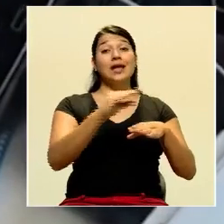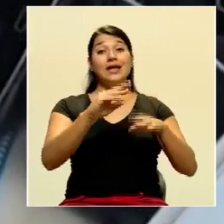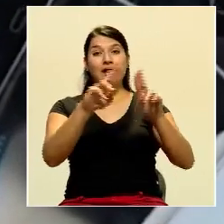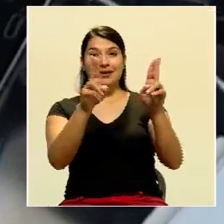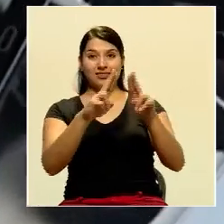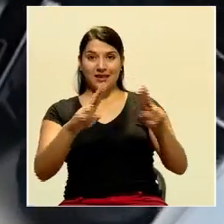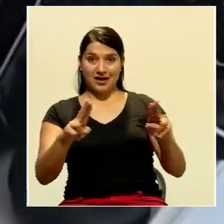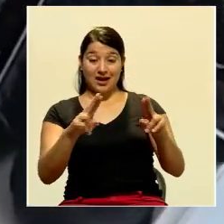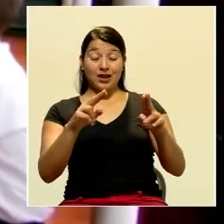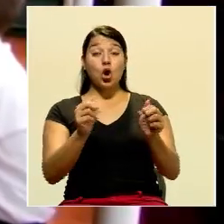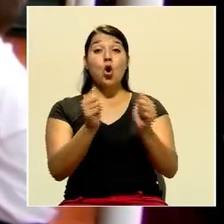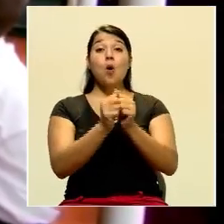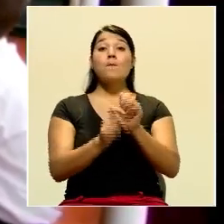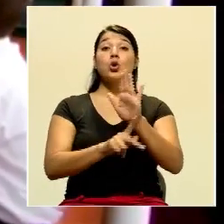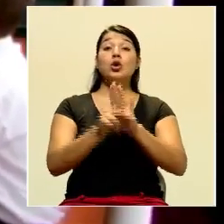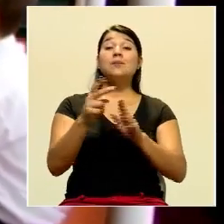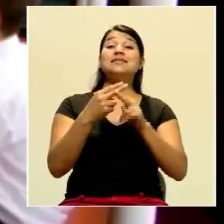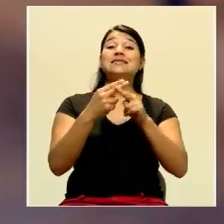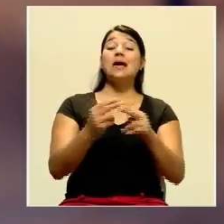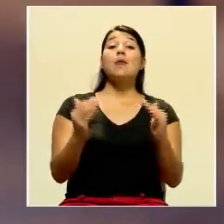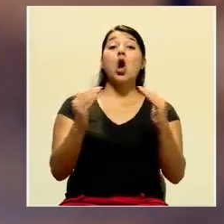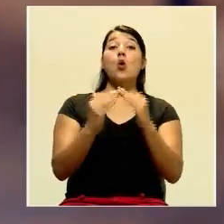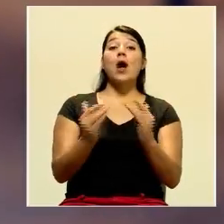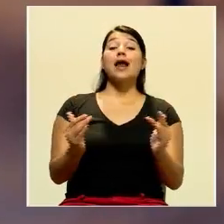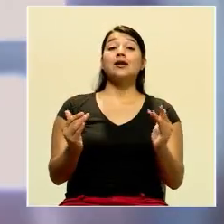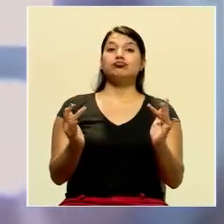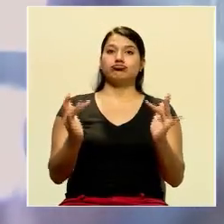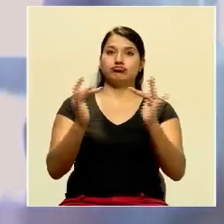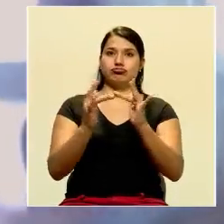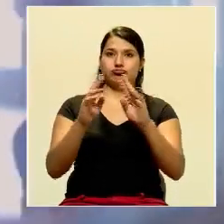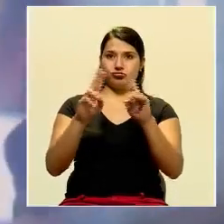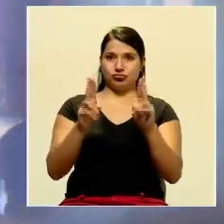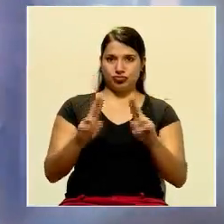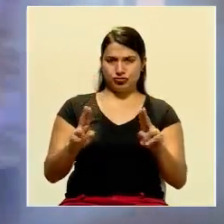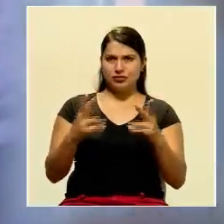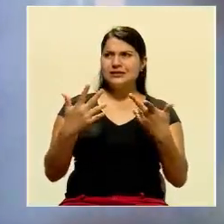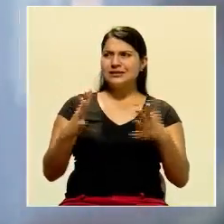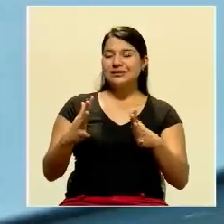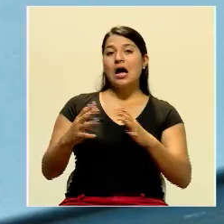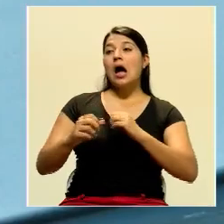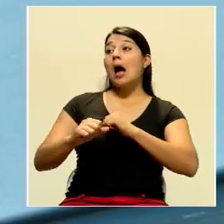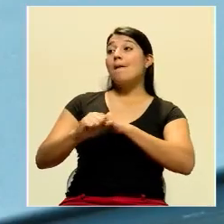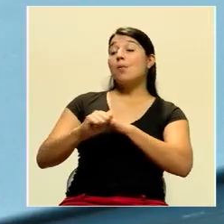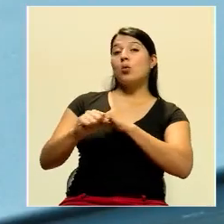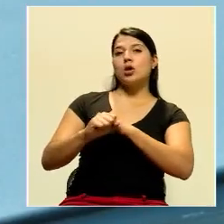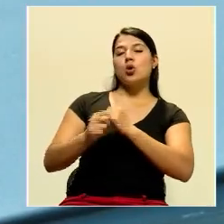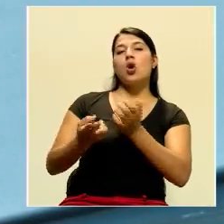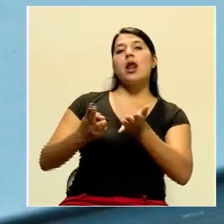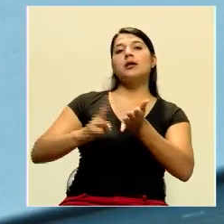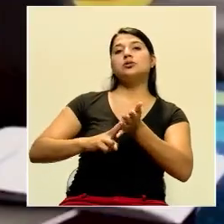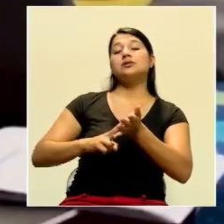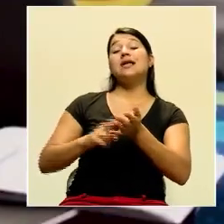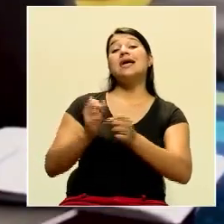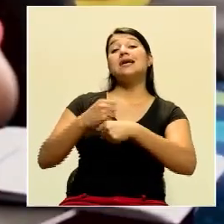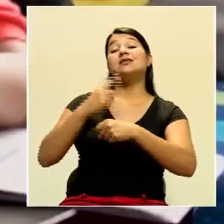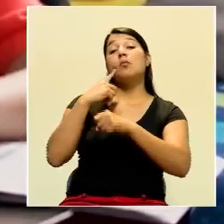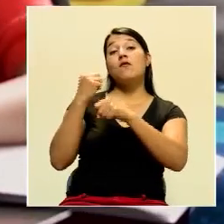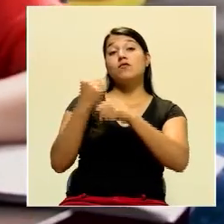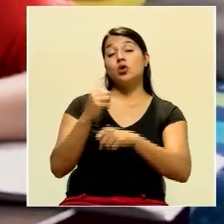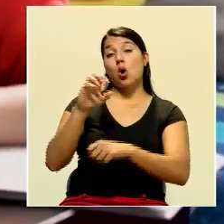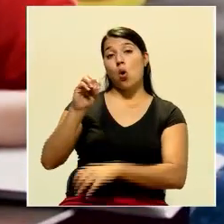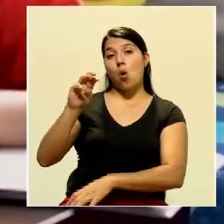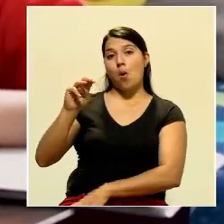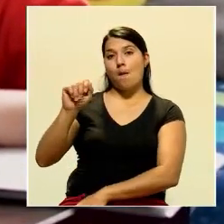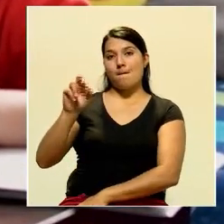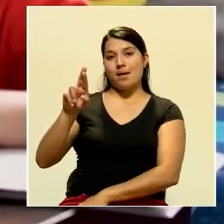programa Hogares Conectados. Paralelo a estas acciones, se publicó la licitación de la Fundación Omar Dengo. El objetivo es dotar